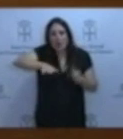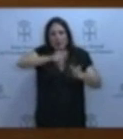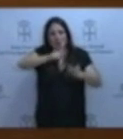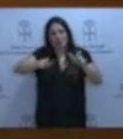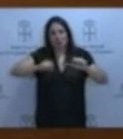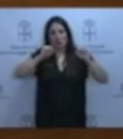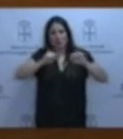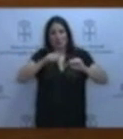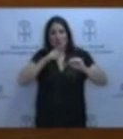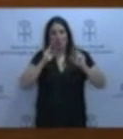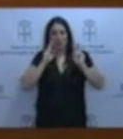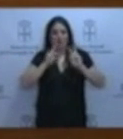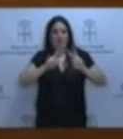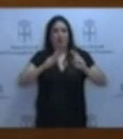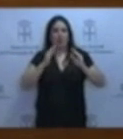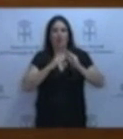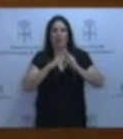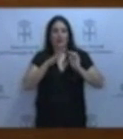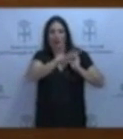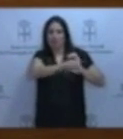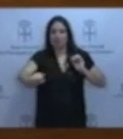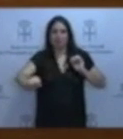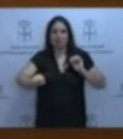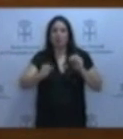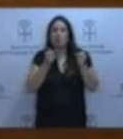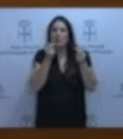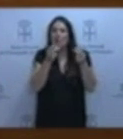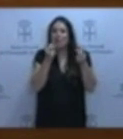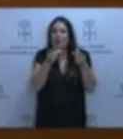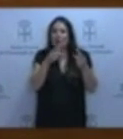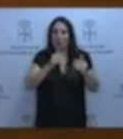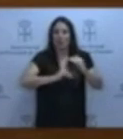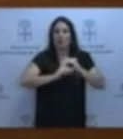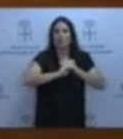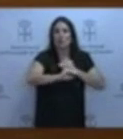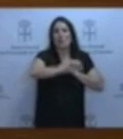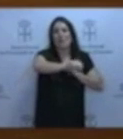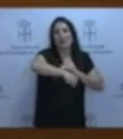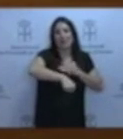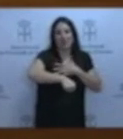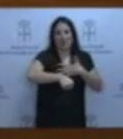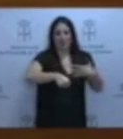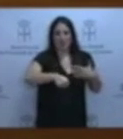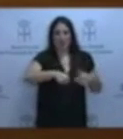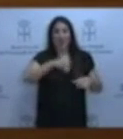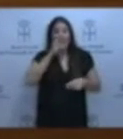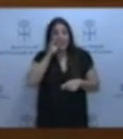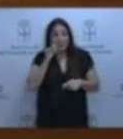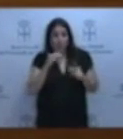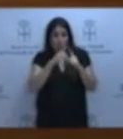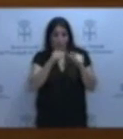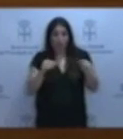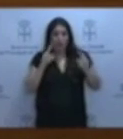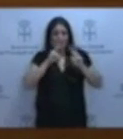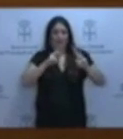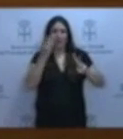que veían que les echaban de sus casas. ¿Y para qué? Para tener un solar vacío. Niños asturianos que veían colegios en situación deficiente o que estudiaban